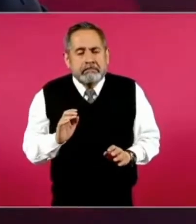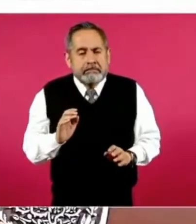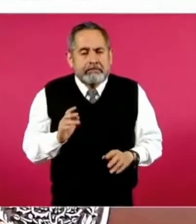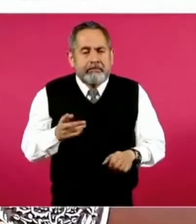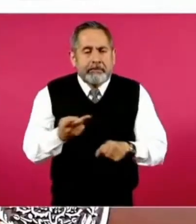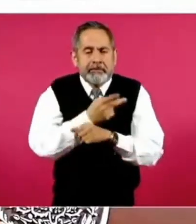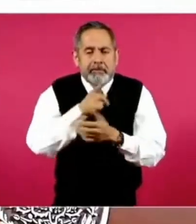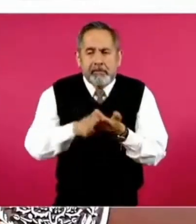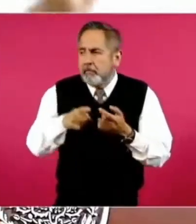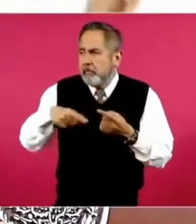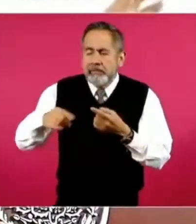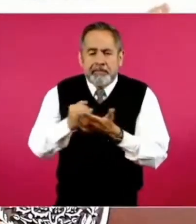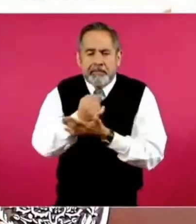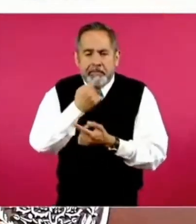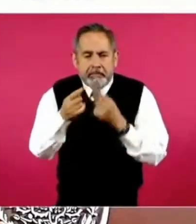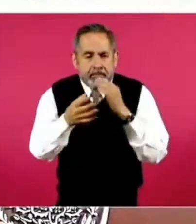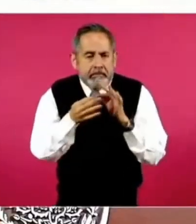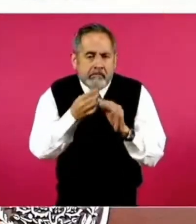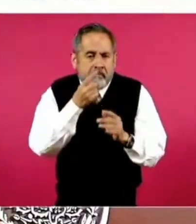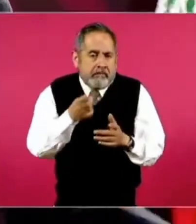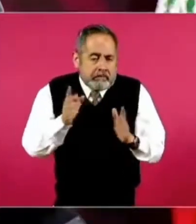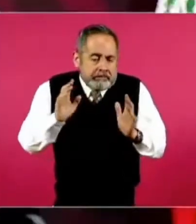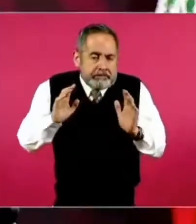qué deciden y luego